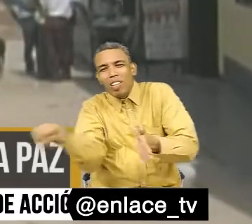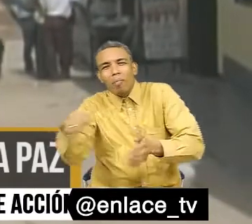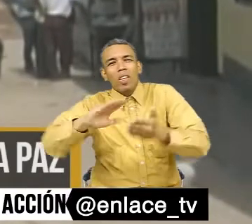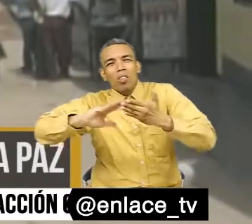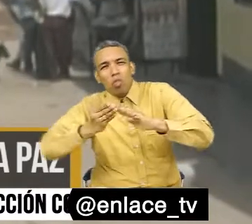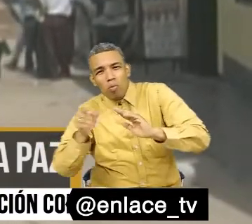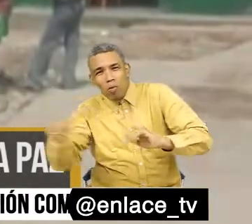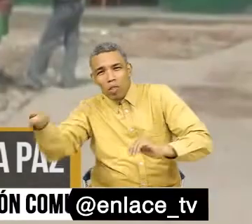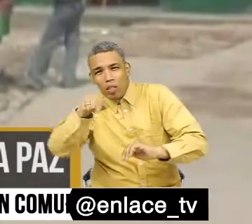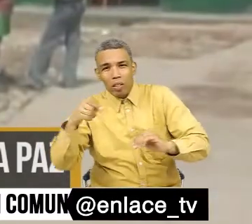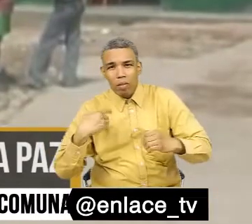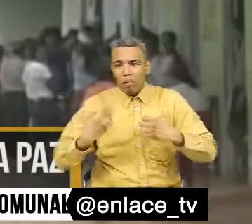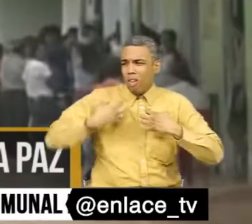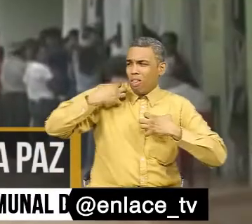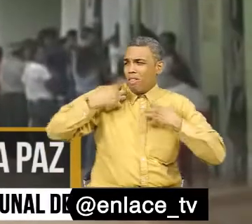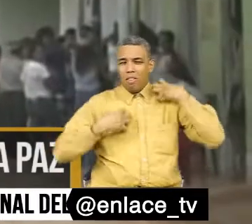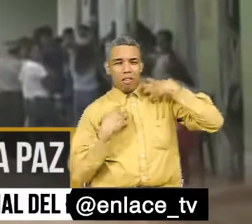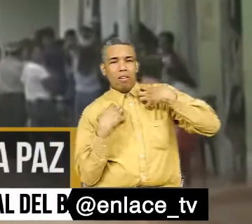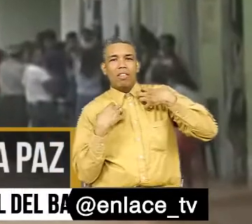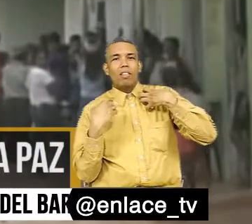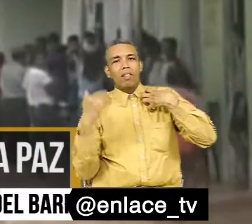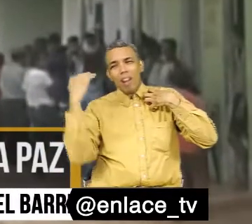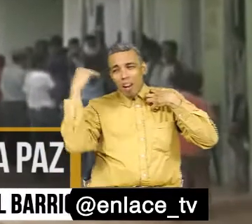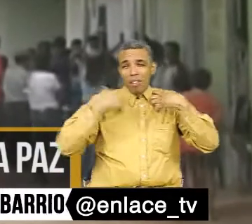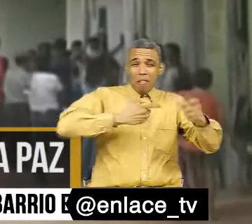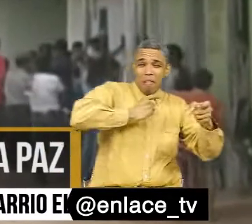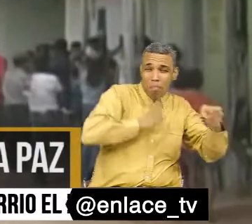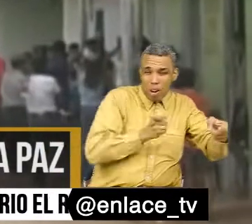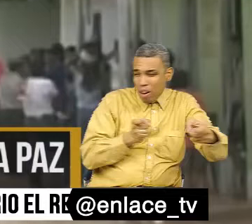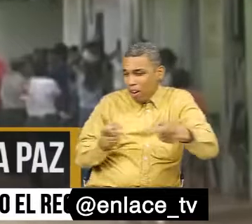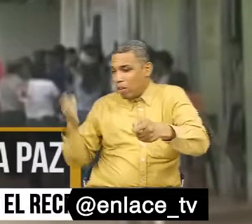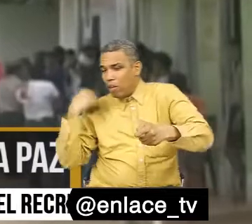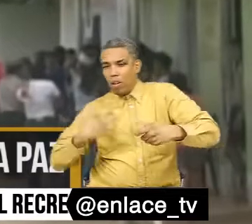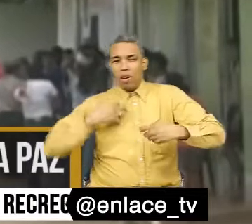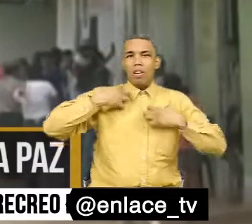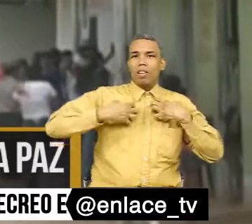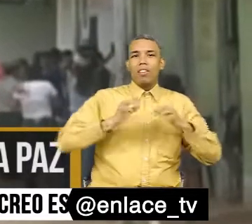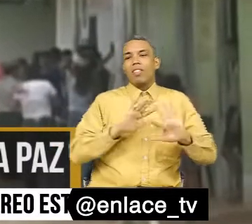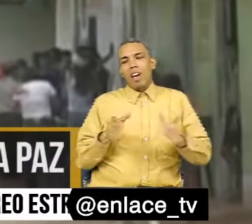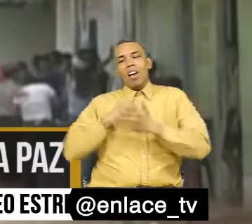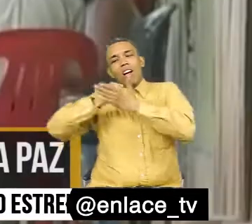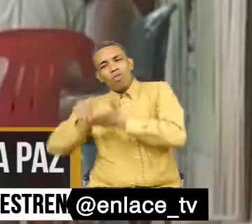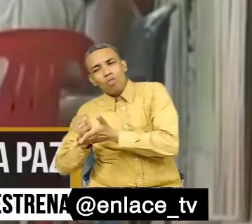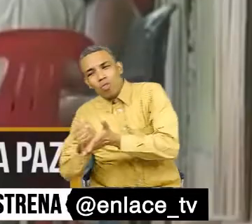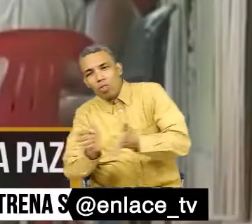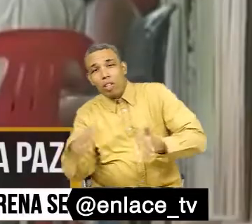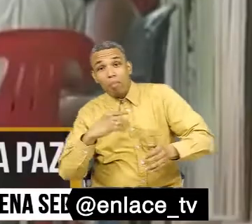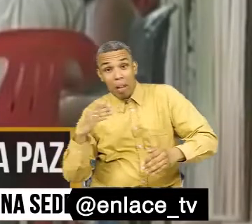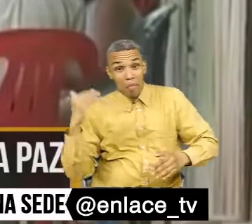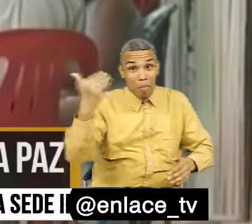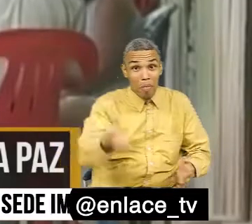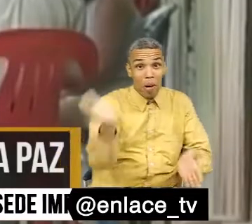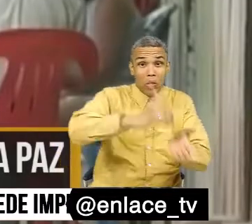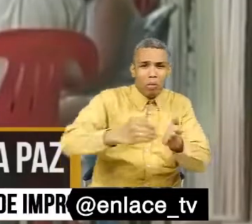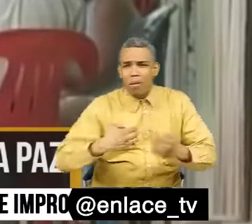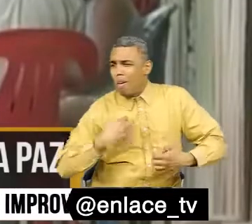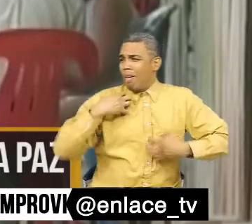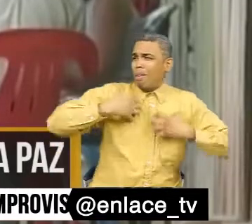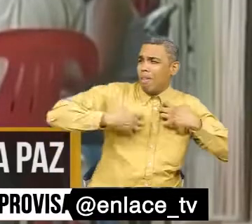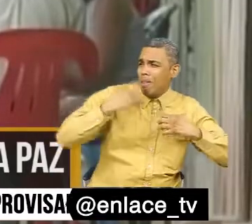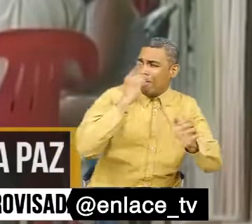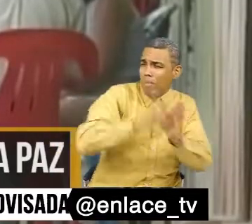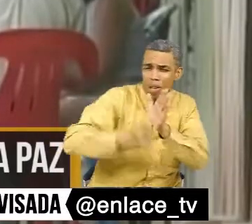las organizaciones, grupos y comunidades en los territorios, de manera que se contribuya a garantizar bajo un modelo efectivo la implementación de